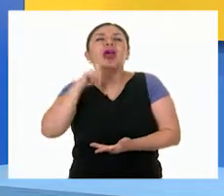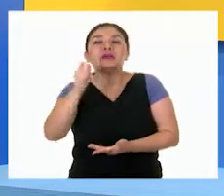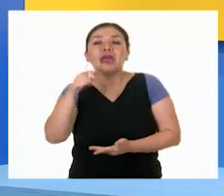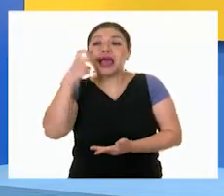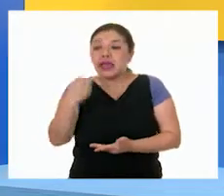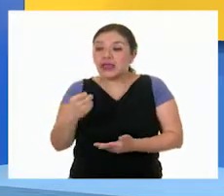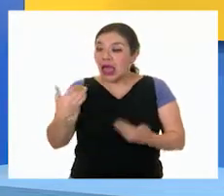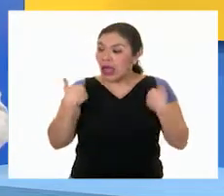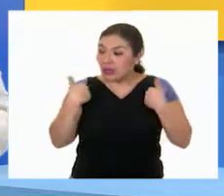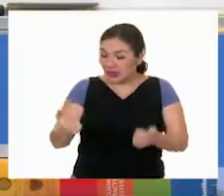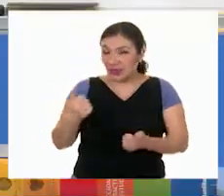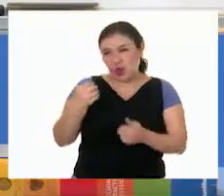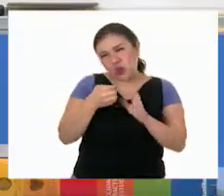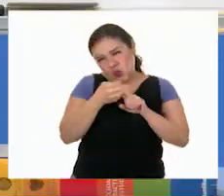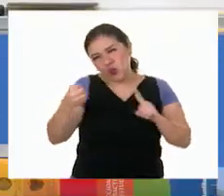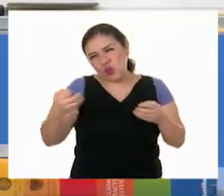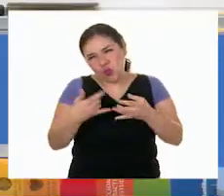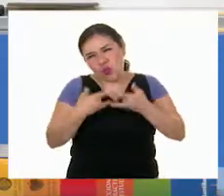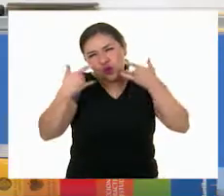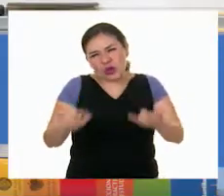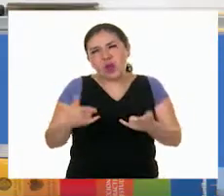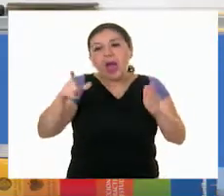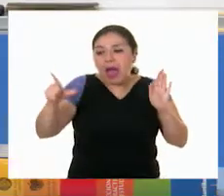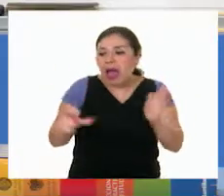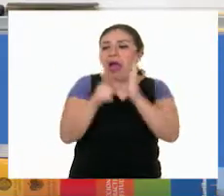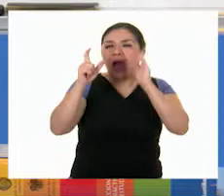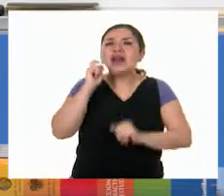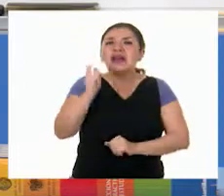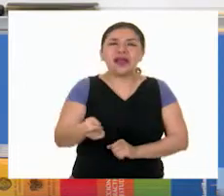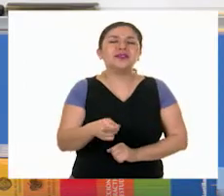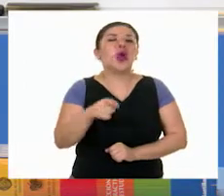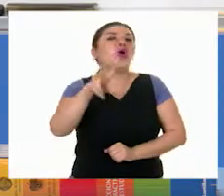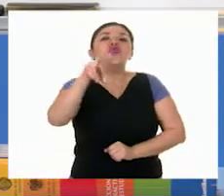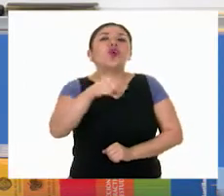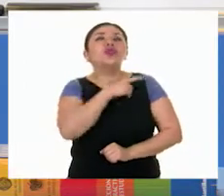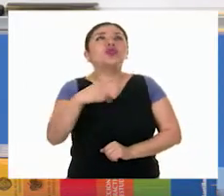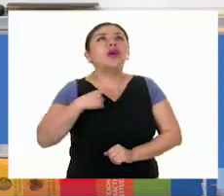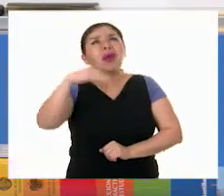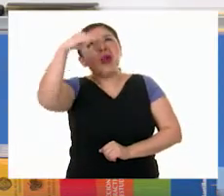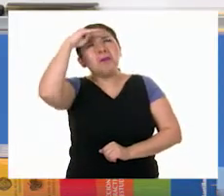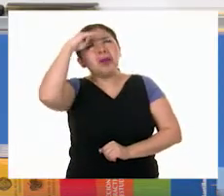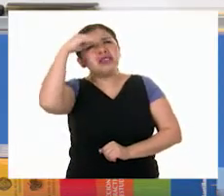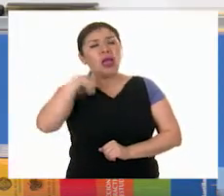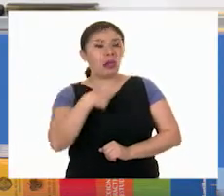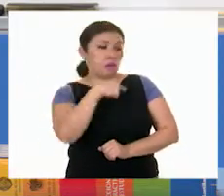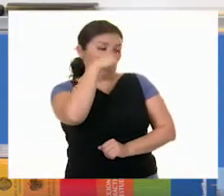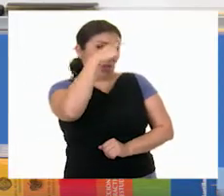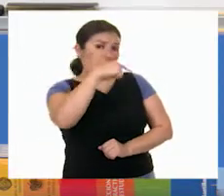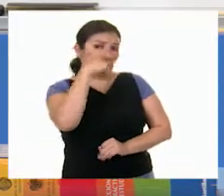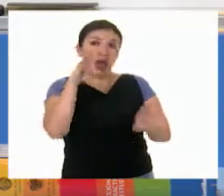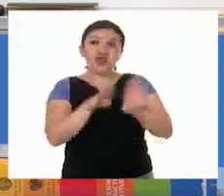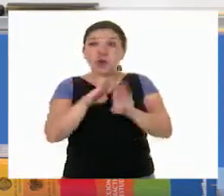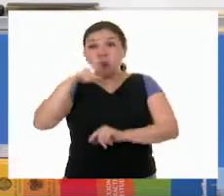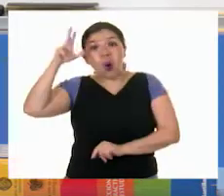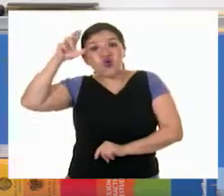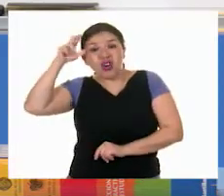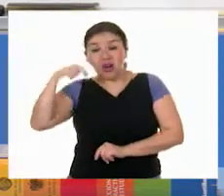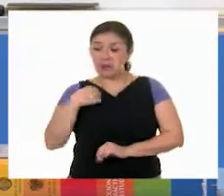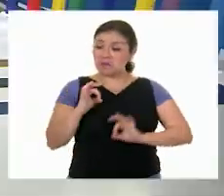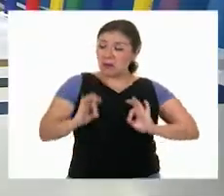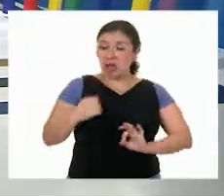moraleja de esta fábula? Ah, pues yo creo que no hay que ser confiados ni creídos como la liebre que se creía